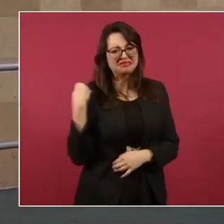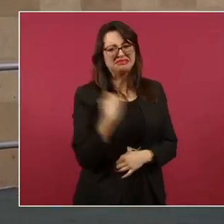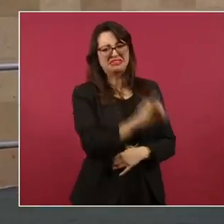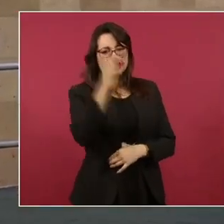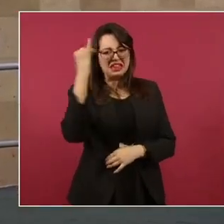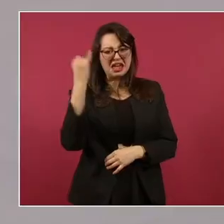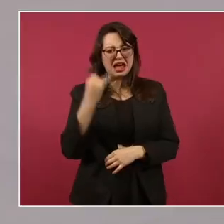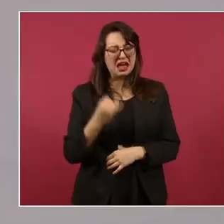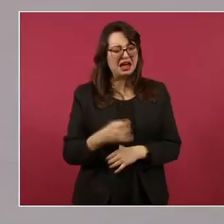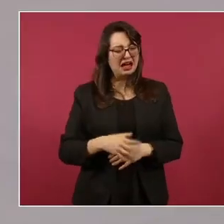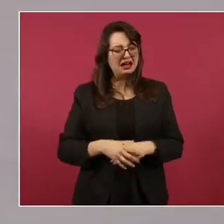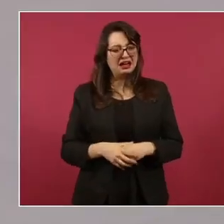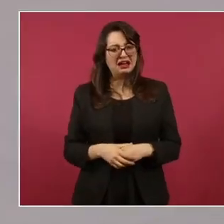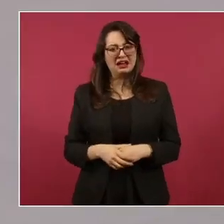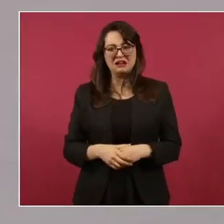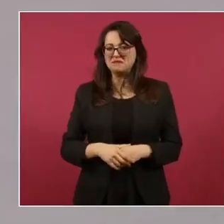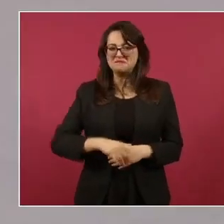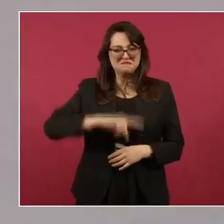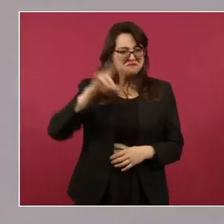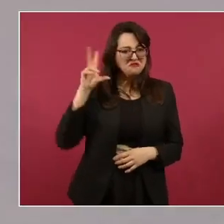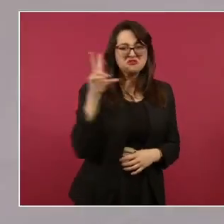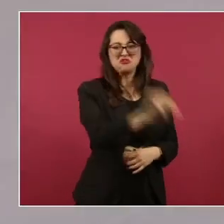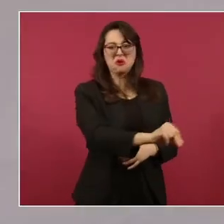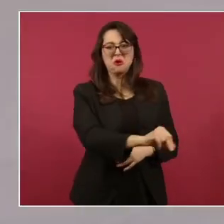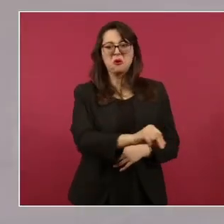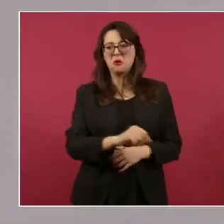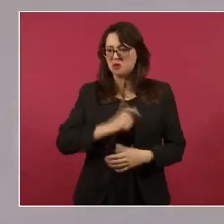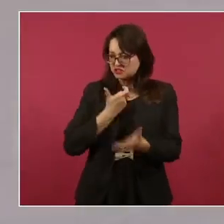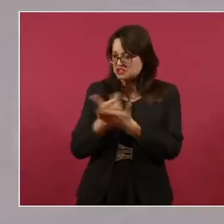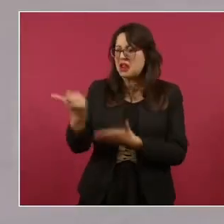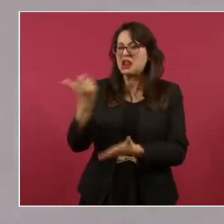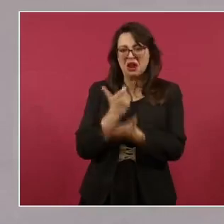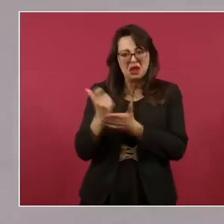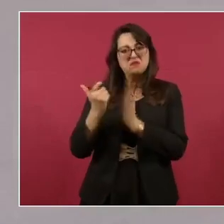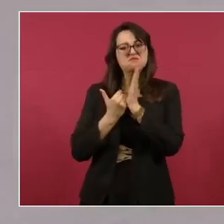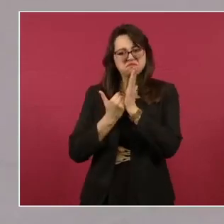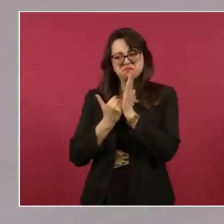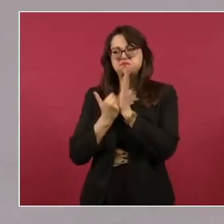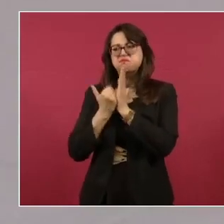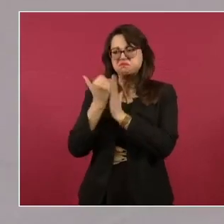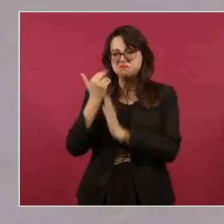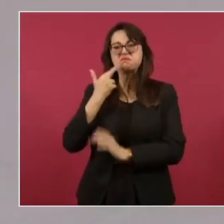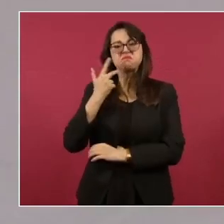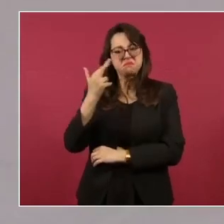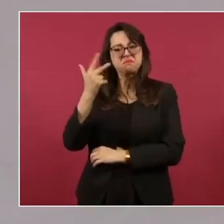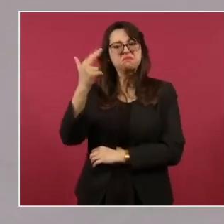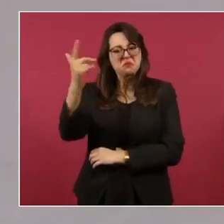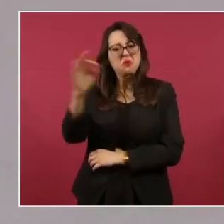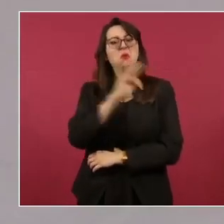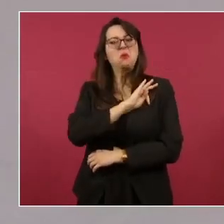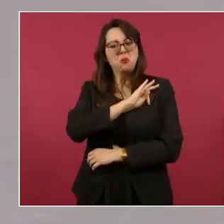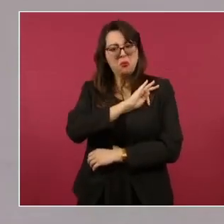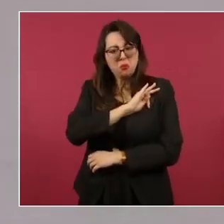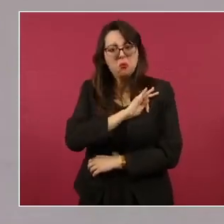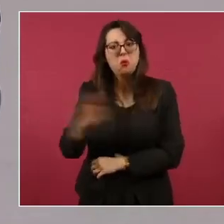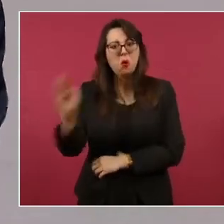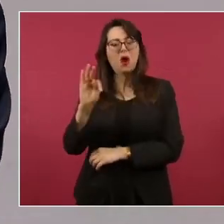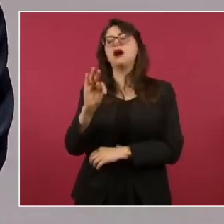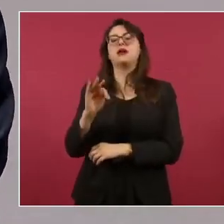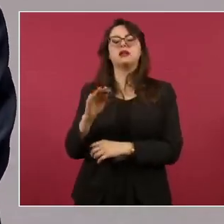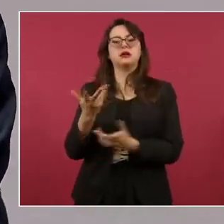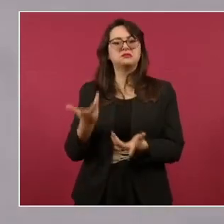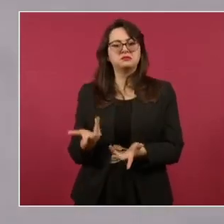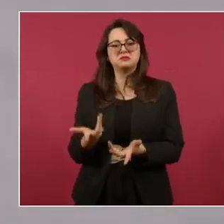Eso no es cierto. Claro que tenemos que ir mejorando el salario de manera responsable